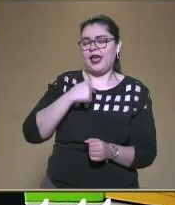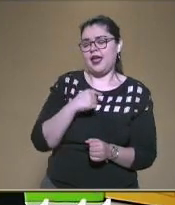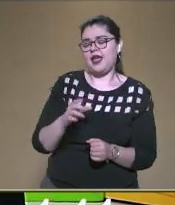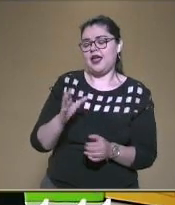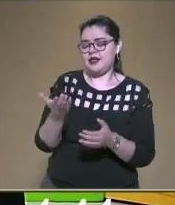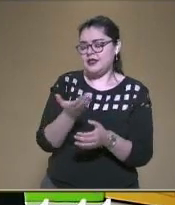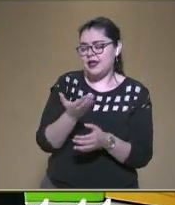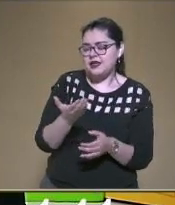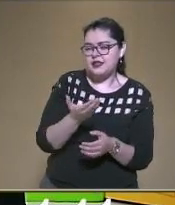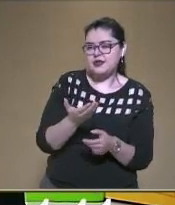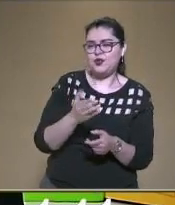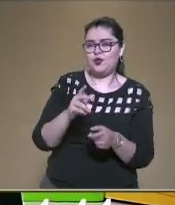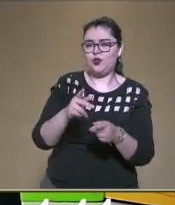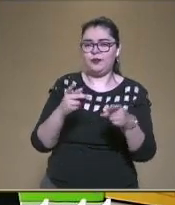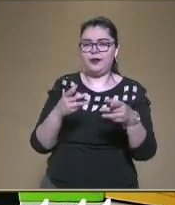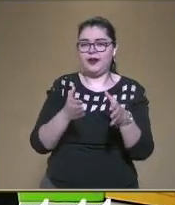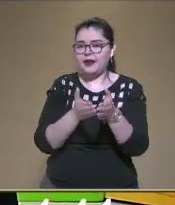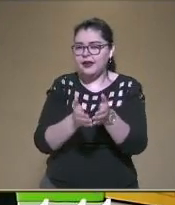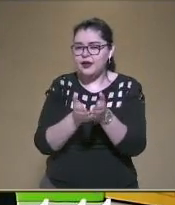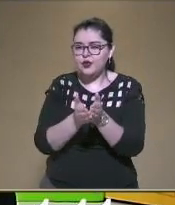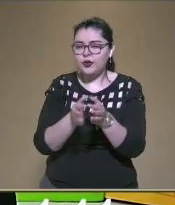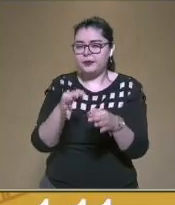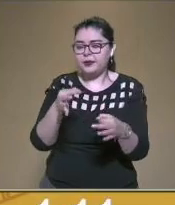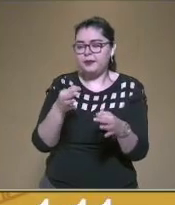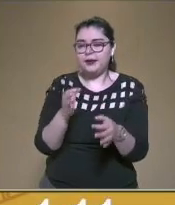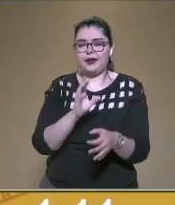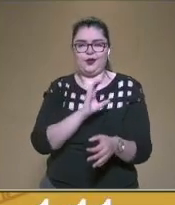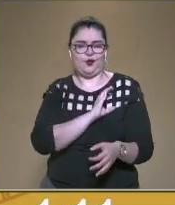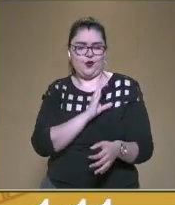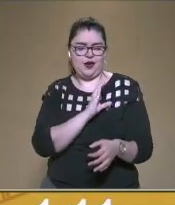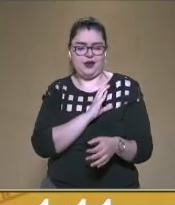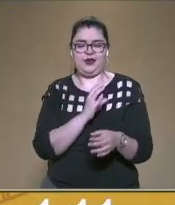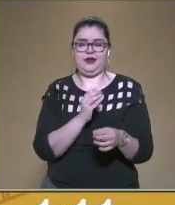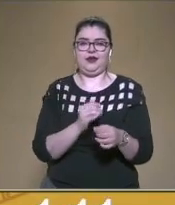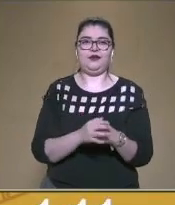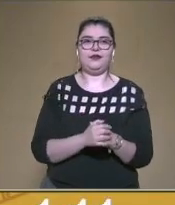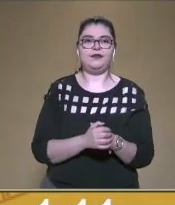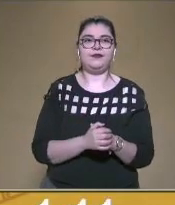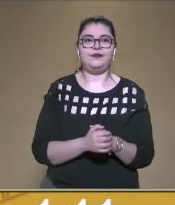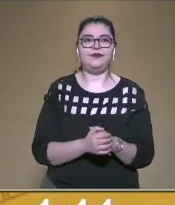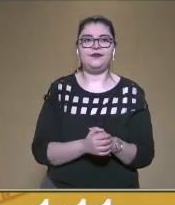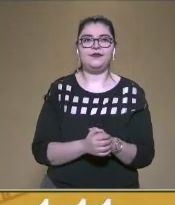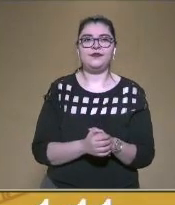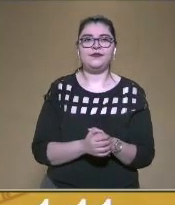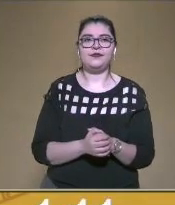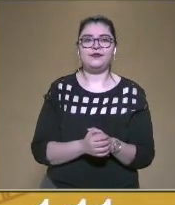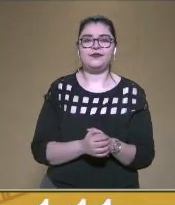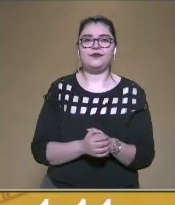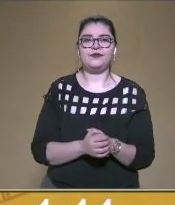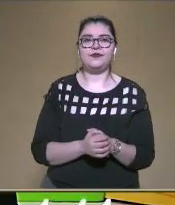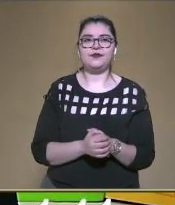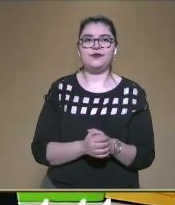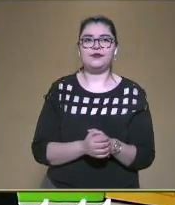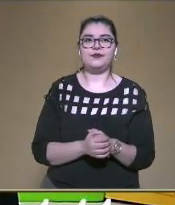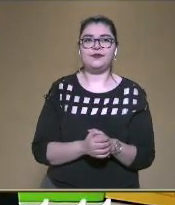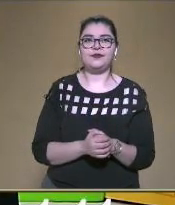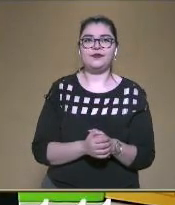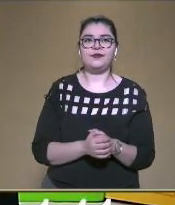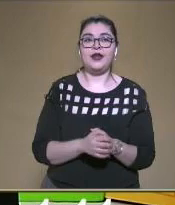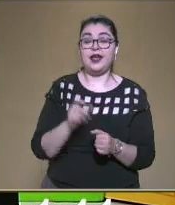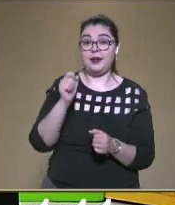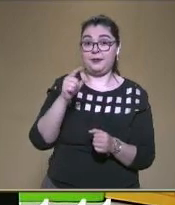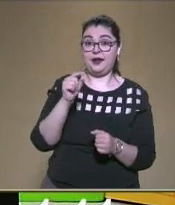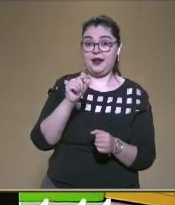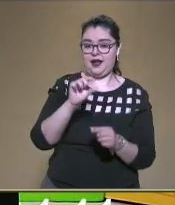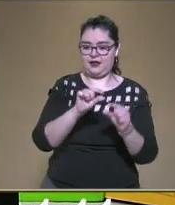¿verdad? Así es. Pero luego me doy cuenta que en la parte de abajo viene como un distractor, ¿verdad? Y hay que acomodar el nombre del autor. Ay, claro, no hay que olvidar,